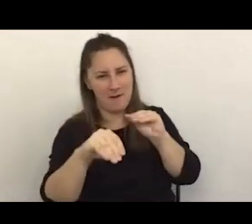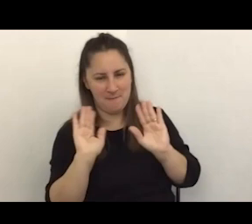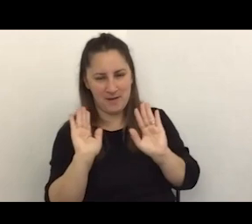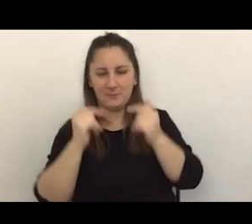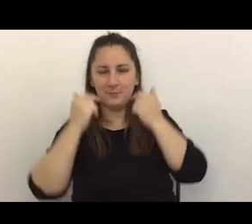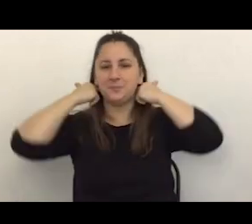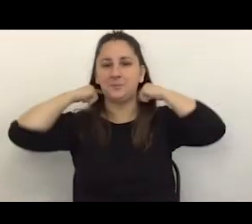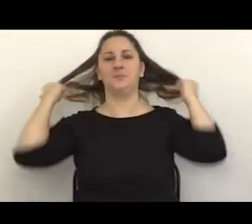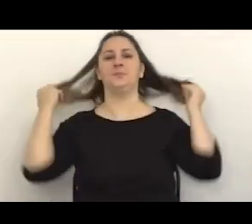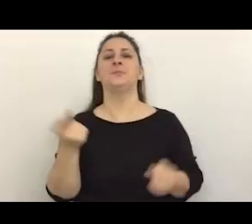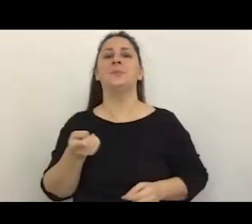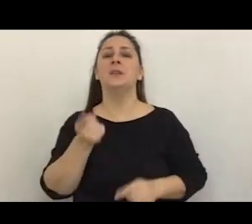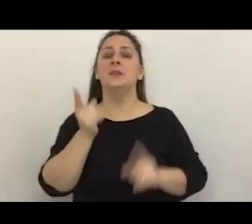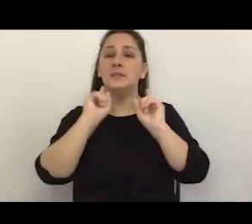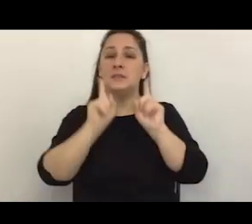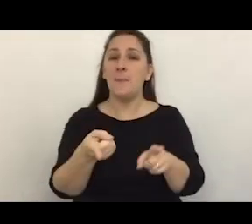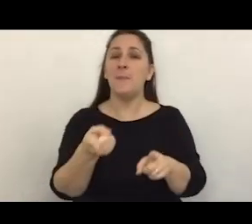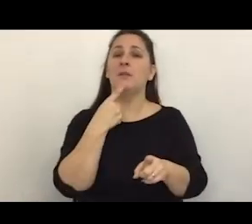Informado,